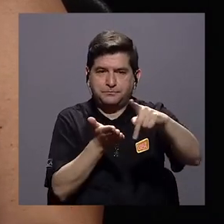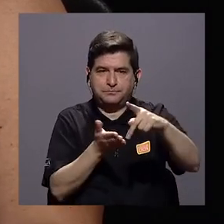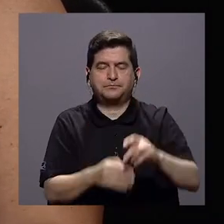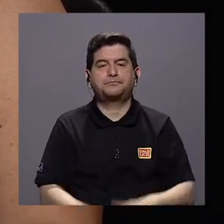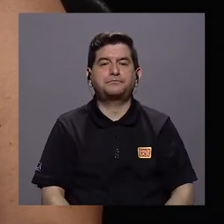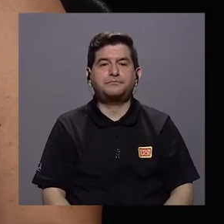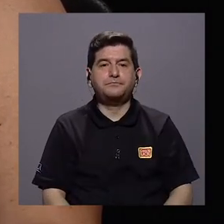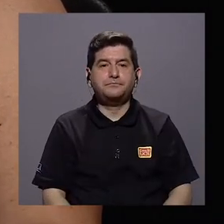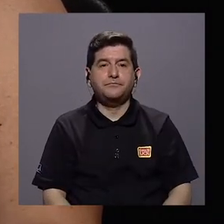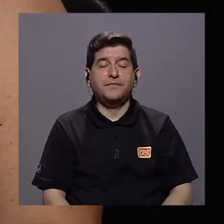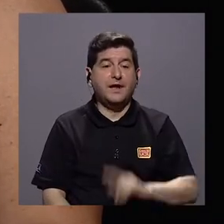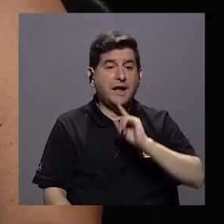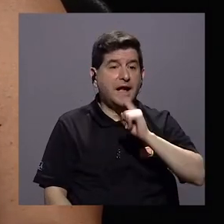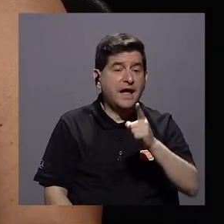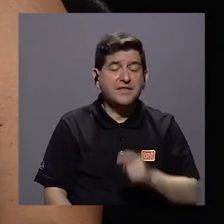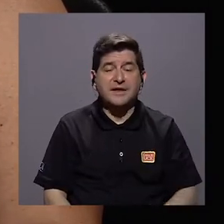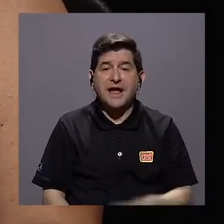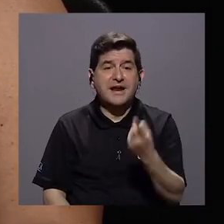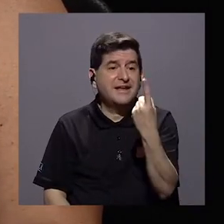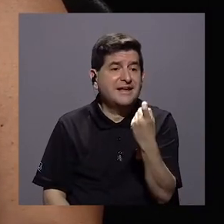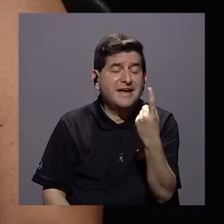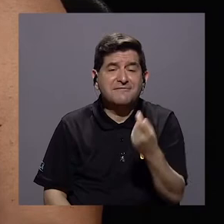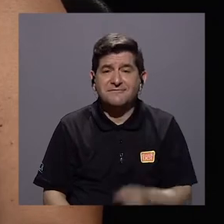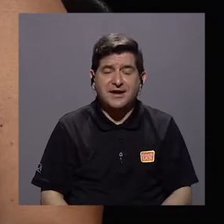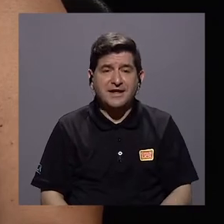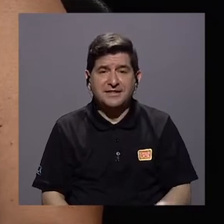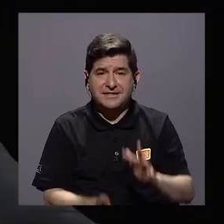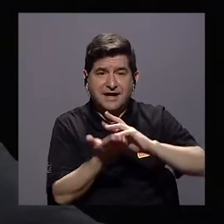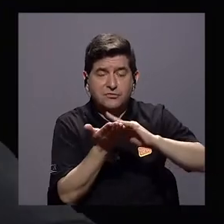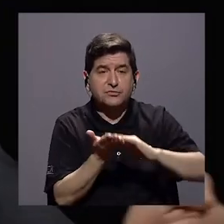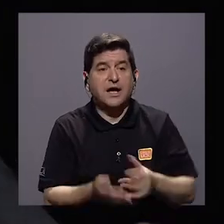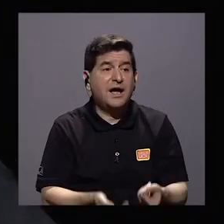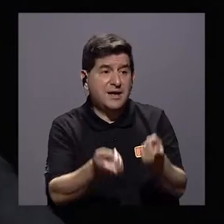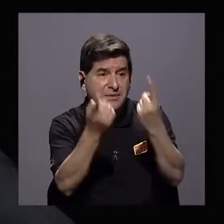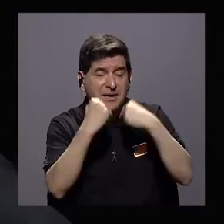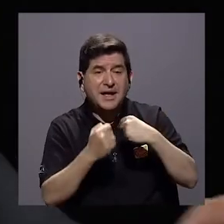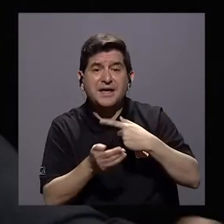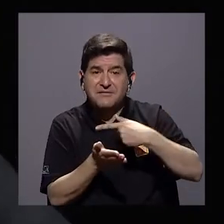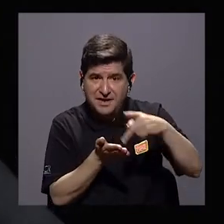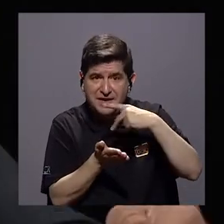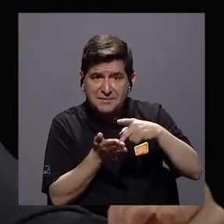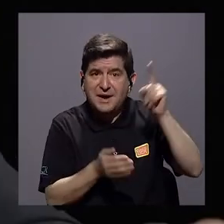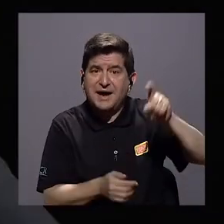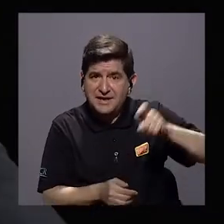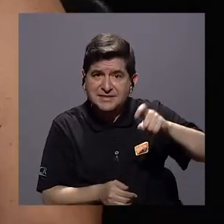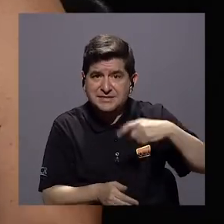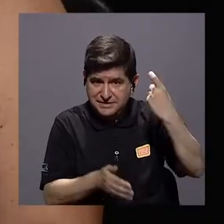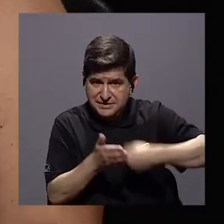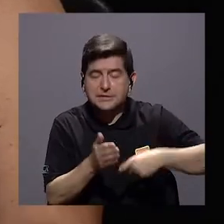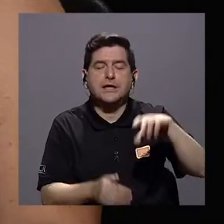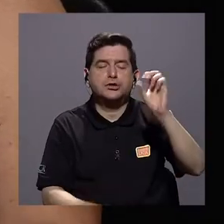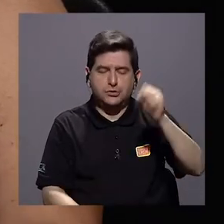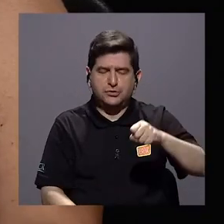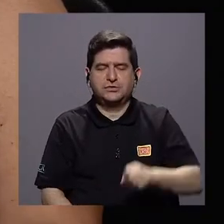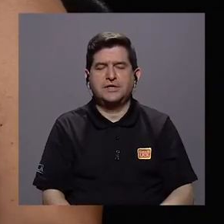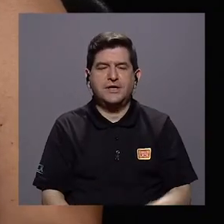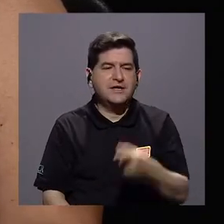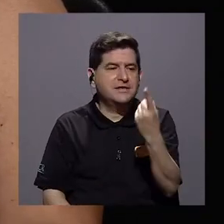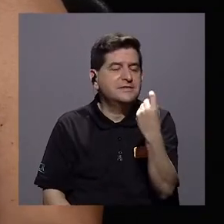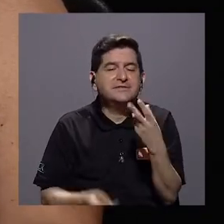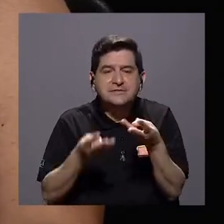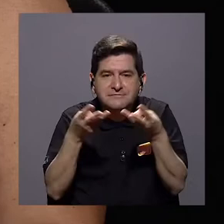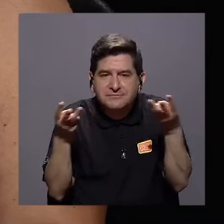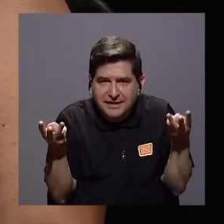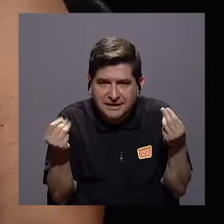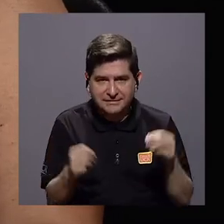arancel. Cuando se declaran desabastos... Claro, es que para que el arroz entre, tiene que pagar. Exactamente. Uh-huh. Cuando se